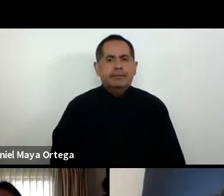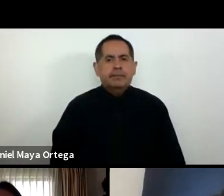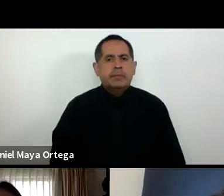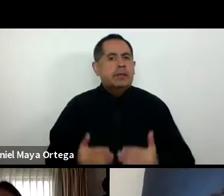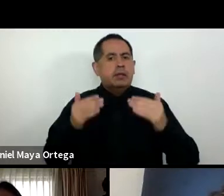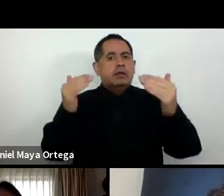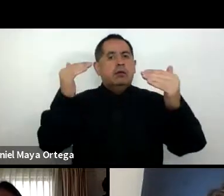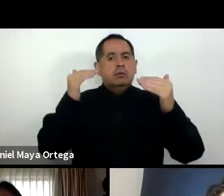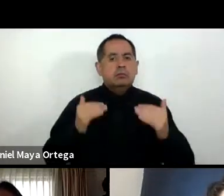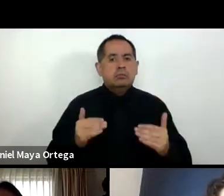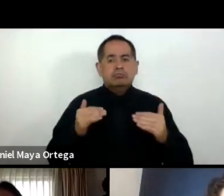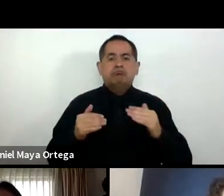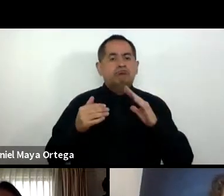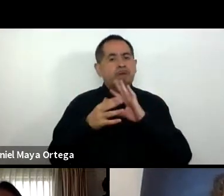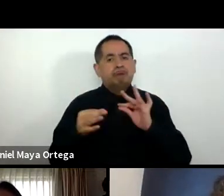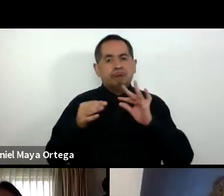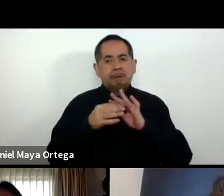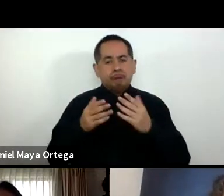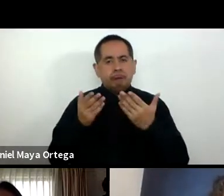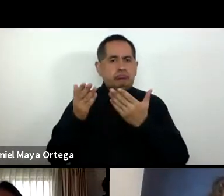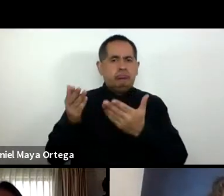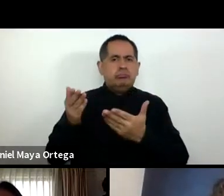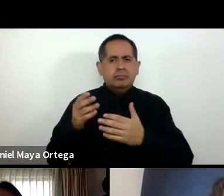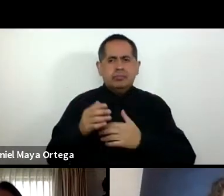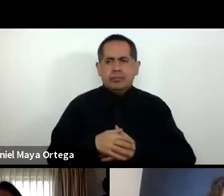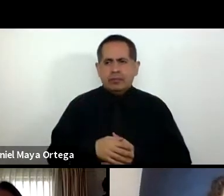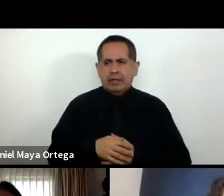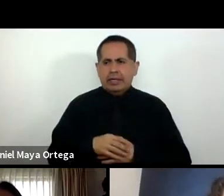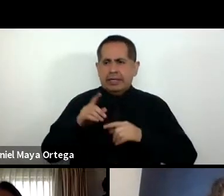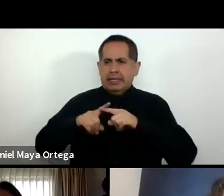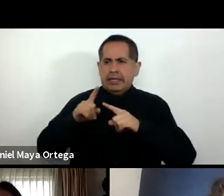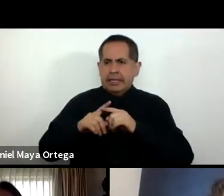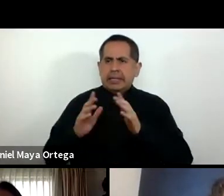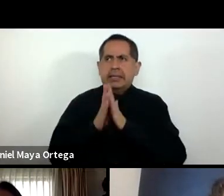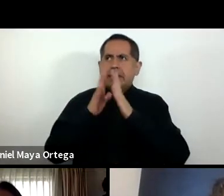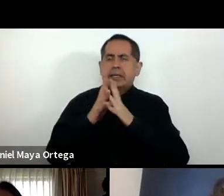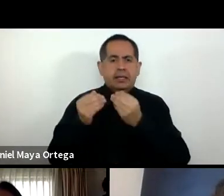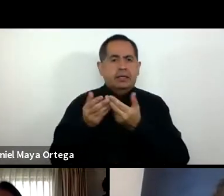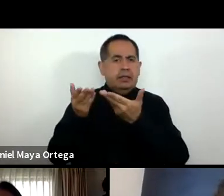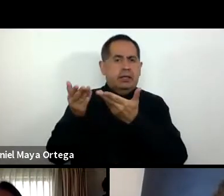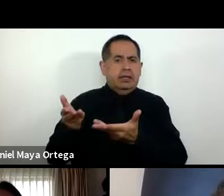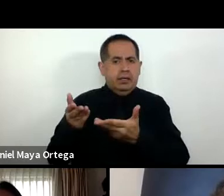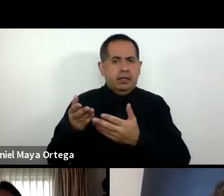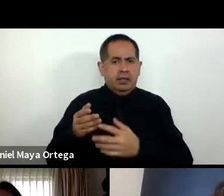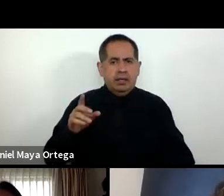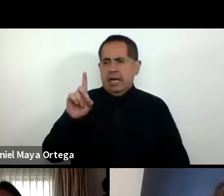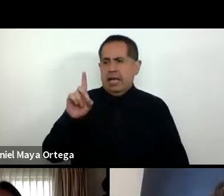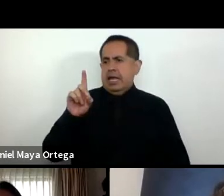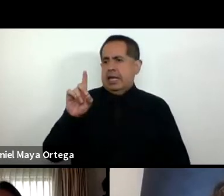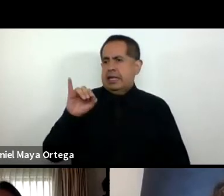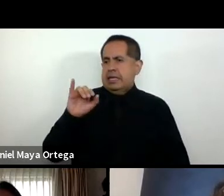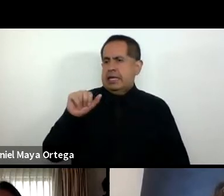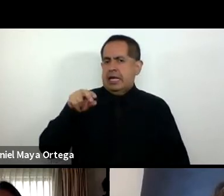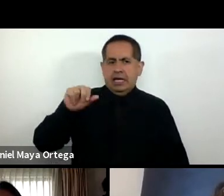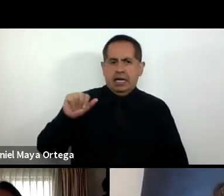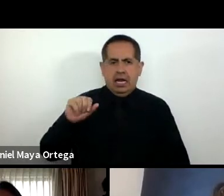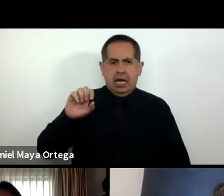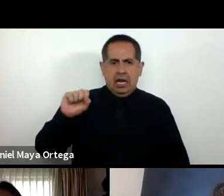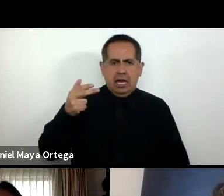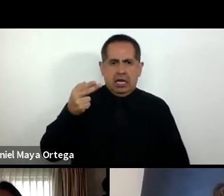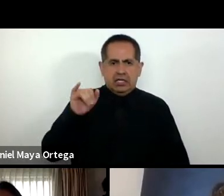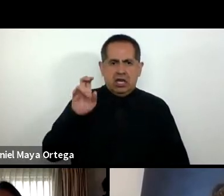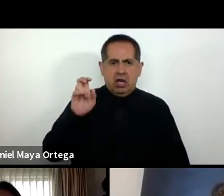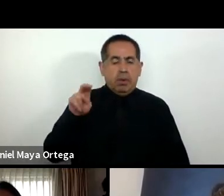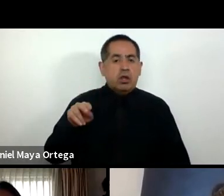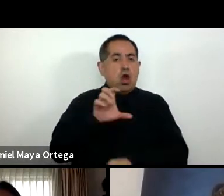Ahora daremos la participación a la maestra Diana Schenbaum Lerner, que es